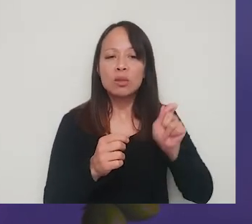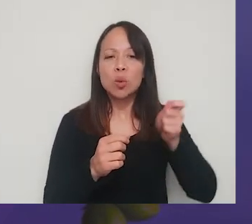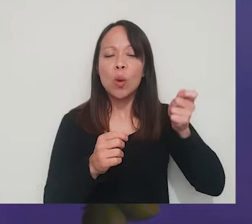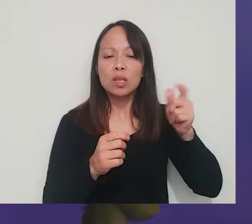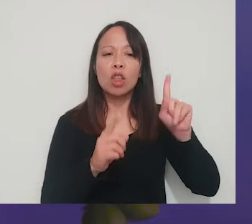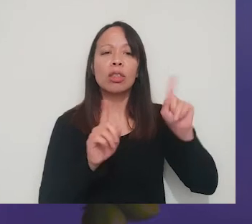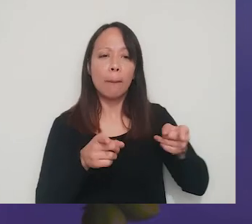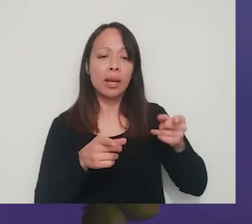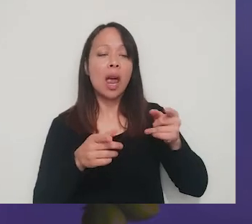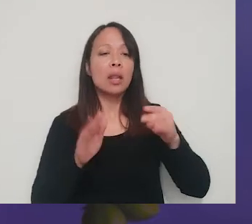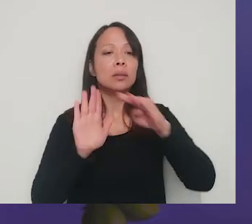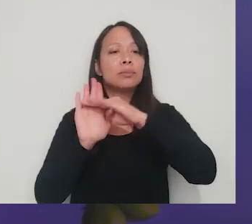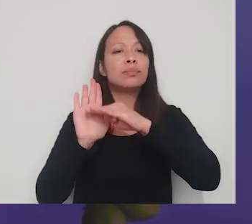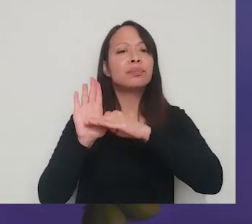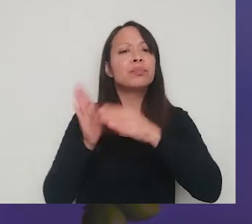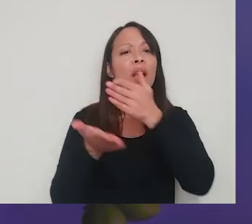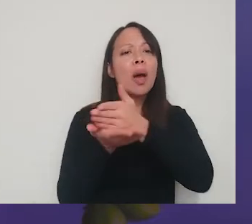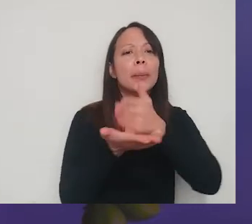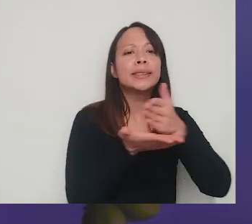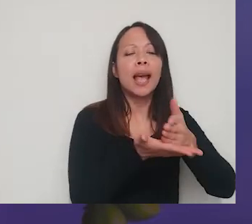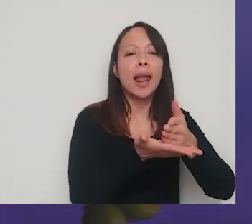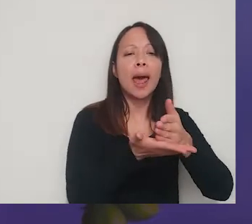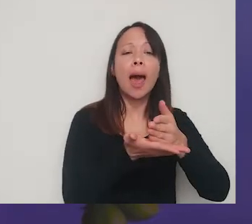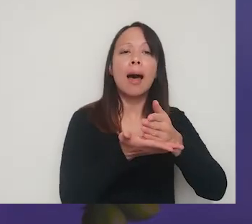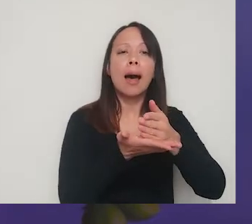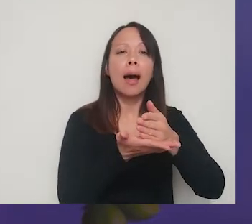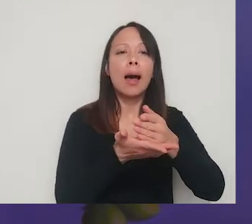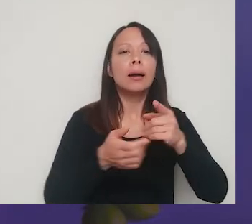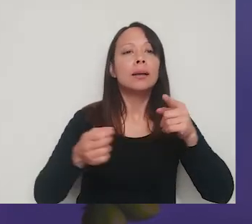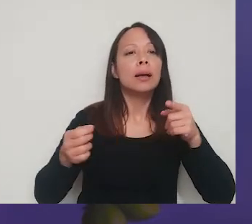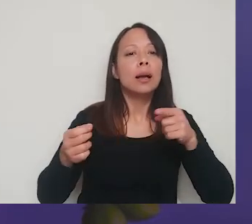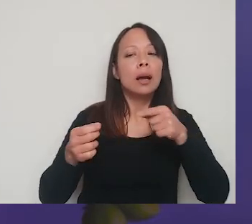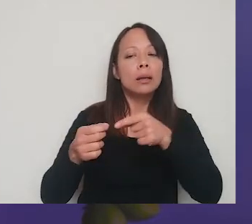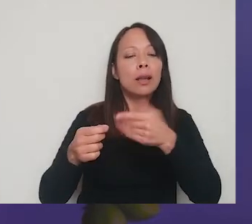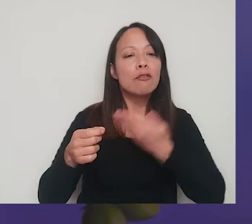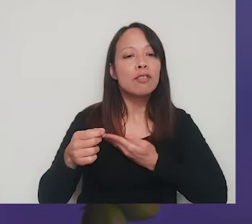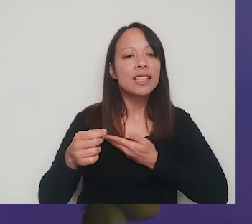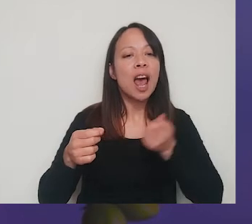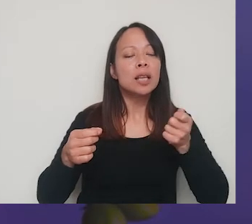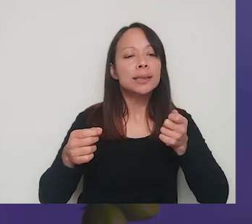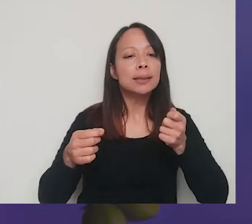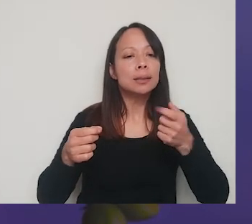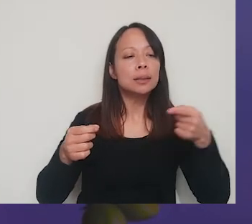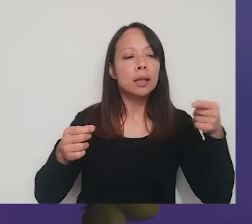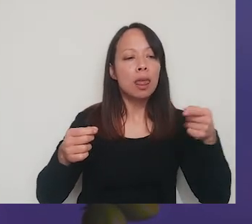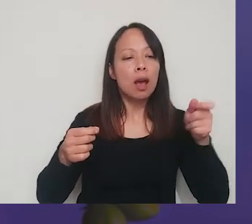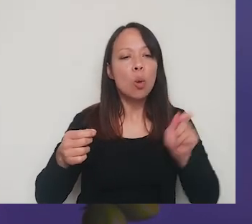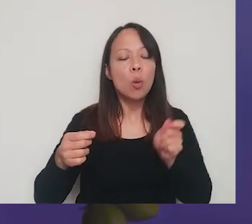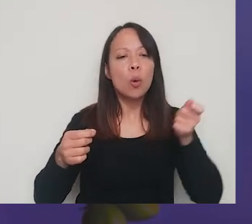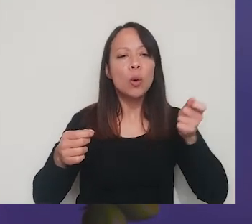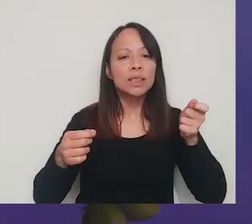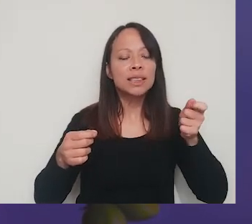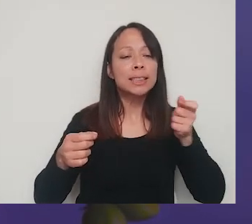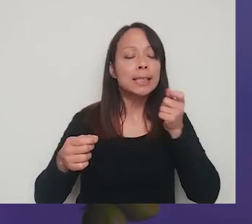Y esto es lo que sucedió en este caso. En materia de técnica de diagnóstico genético preimplantario, lamentablemente los tribunales